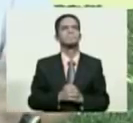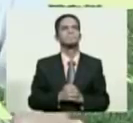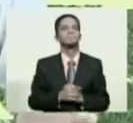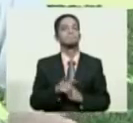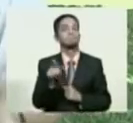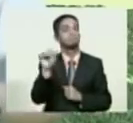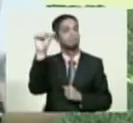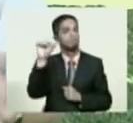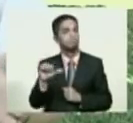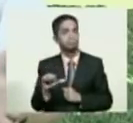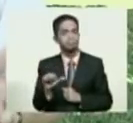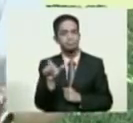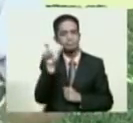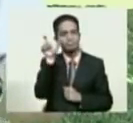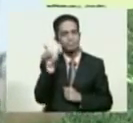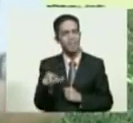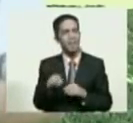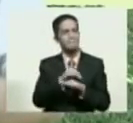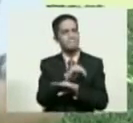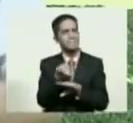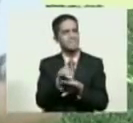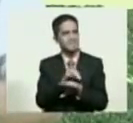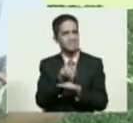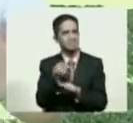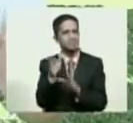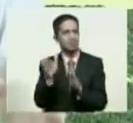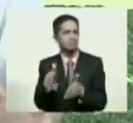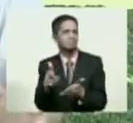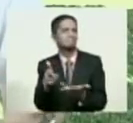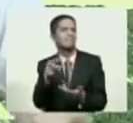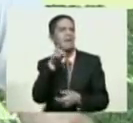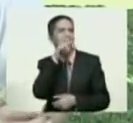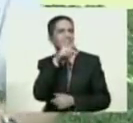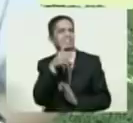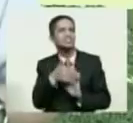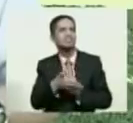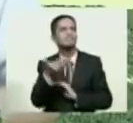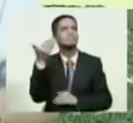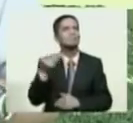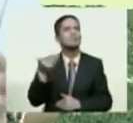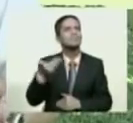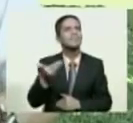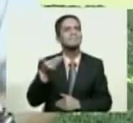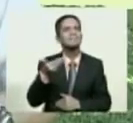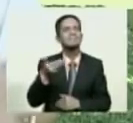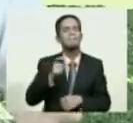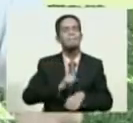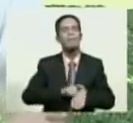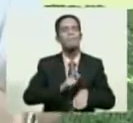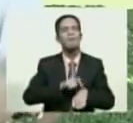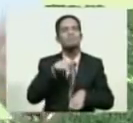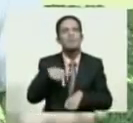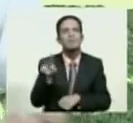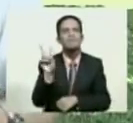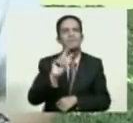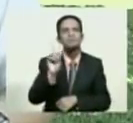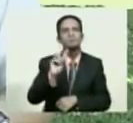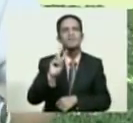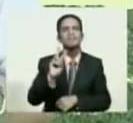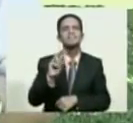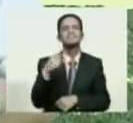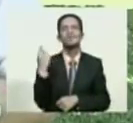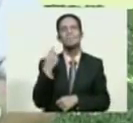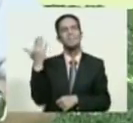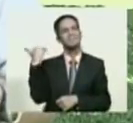Escuchábamos a Ernesto Villegas, quien nos hablaba sobre este importante momento para América Latina y el Caribe, no solo, como lo decíamos